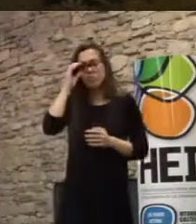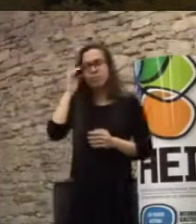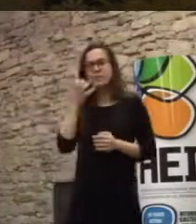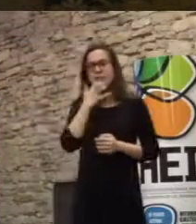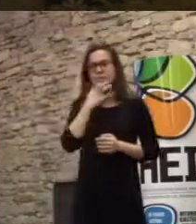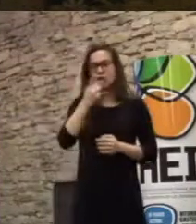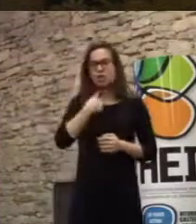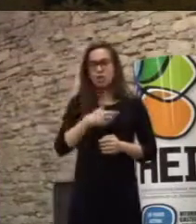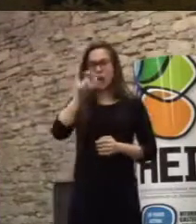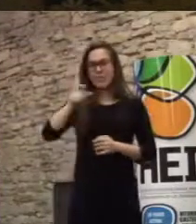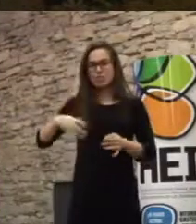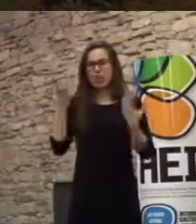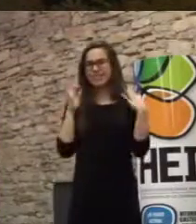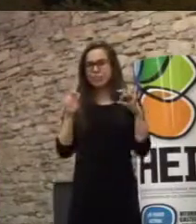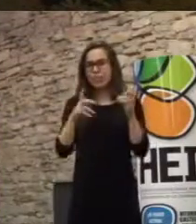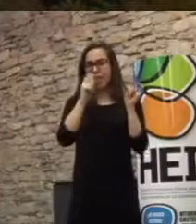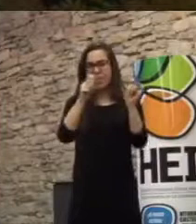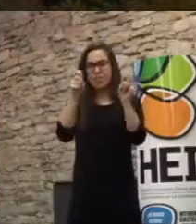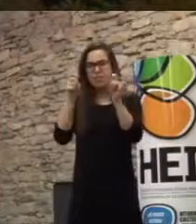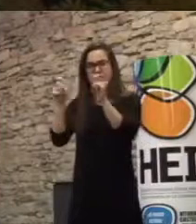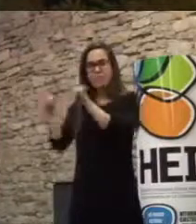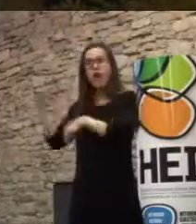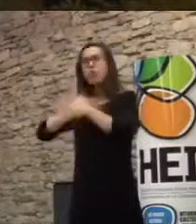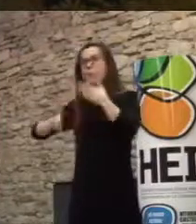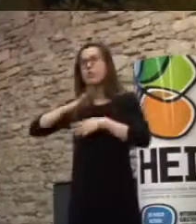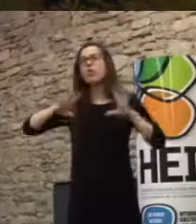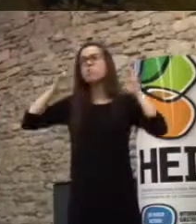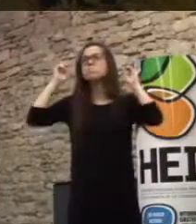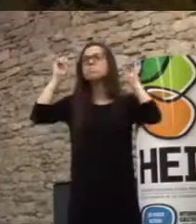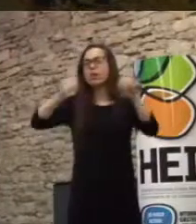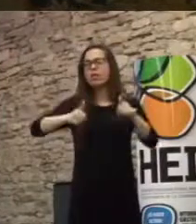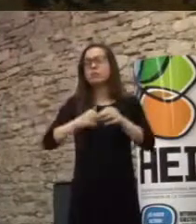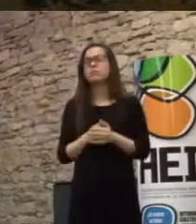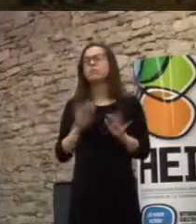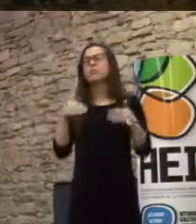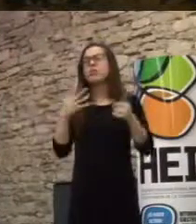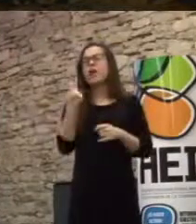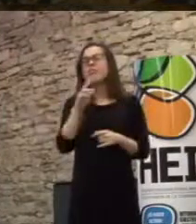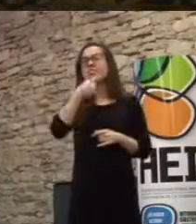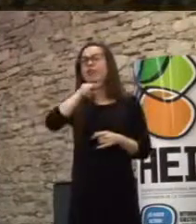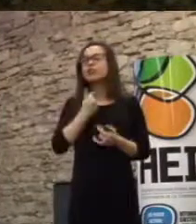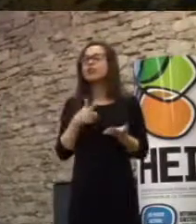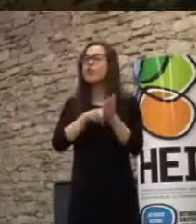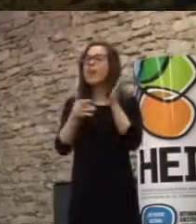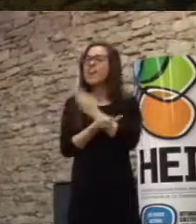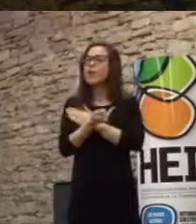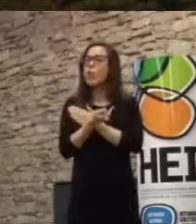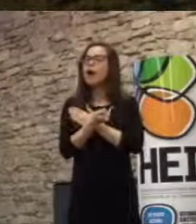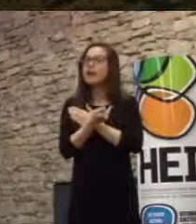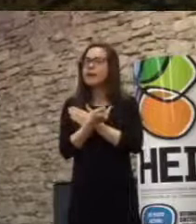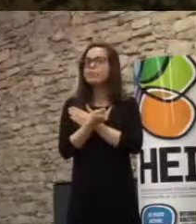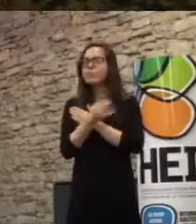cooperación se dispara a términos absolutos es brutal entonces para mejorar esto conviene también trabajar nuestro lenguaje porque hay palabras que nos